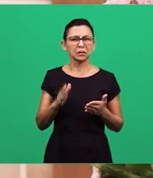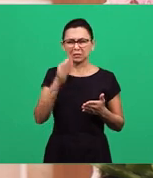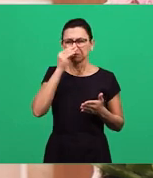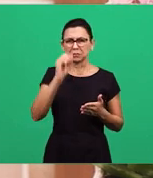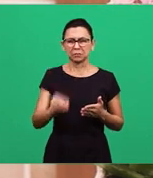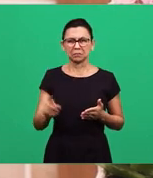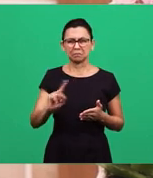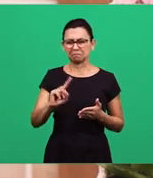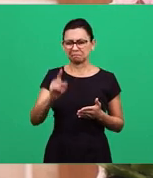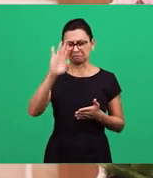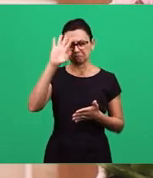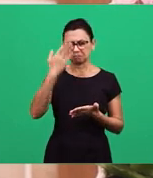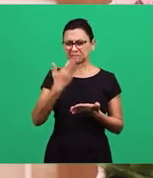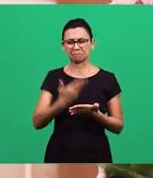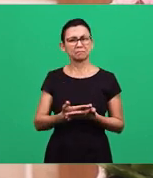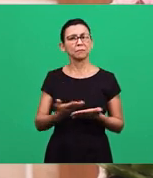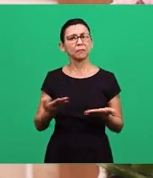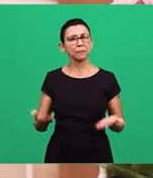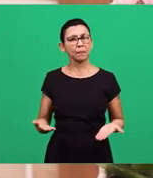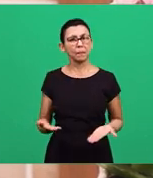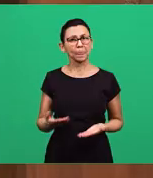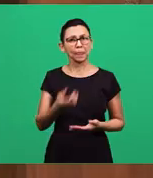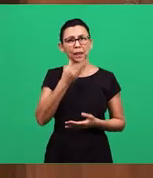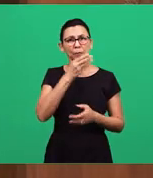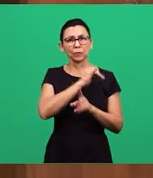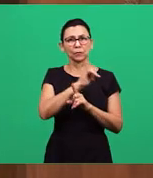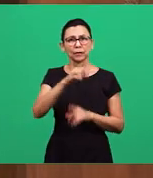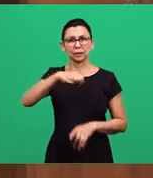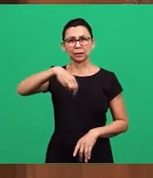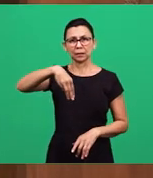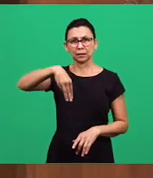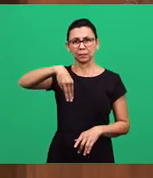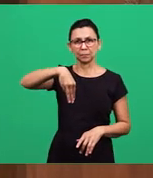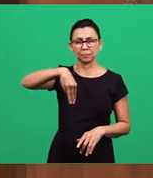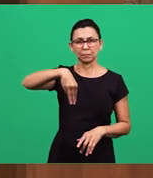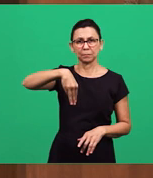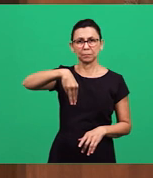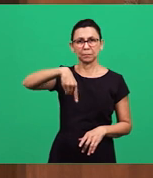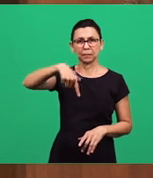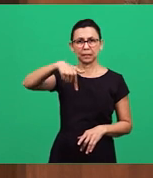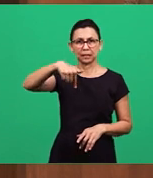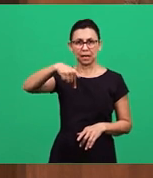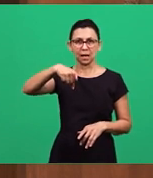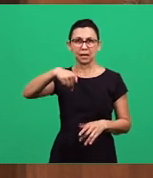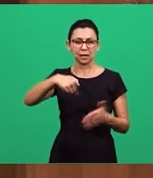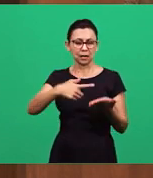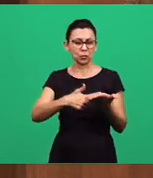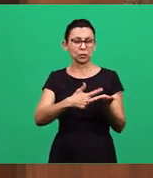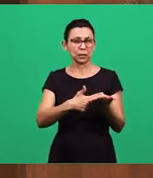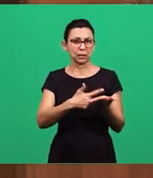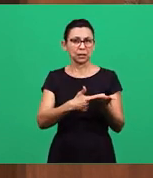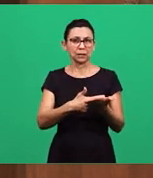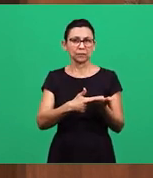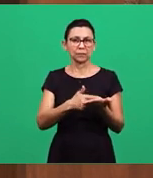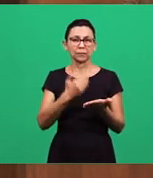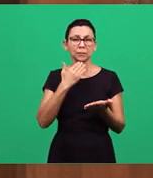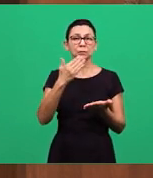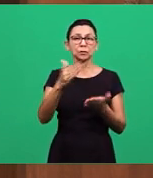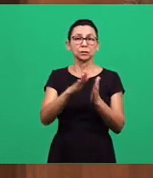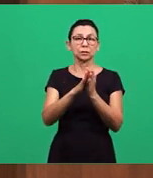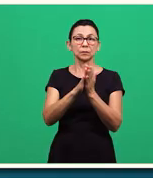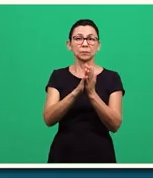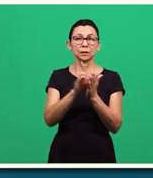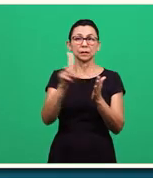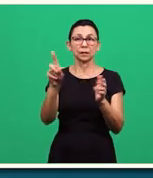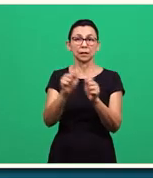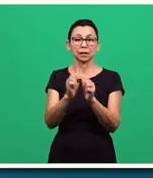apuntaban para esta fecha, como el profeta Miqueas, vamos a aprovechar y pedir que los hermanos estén con la Biblia